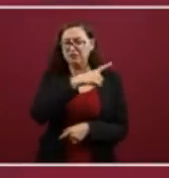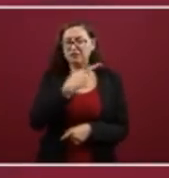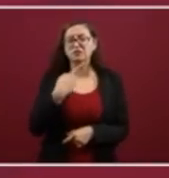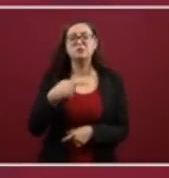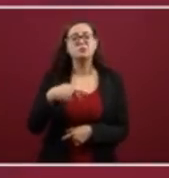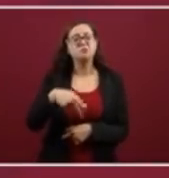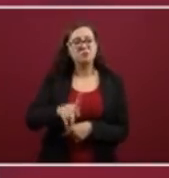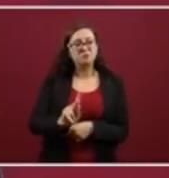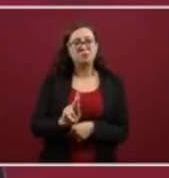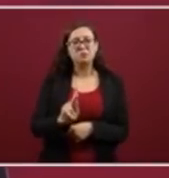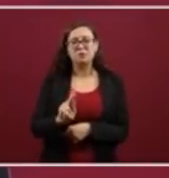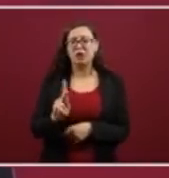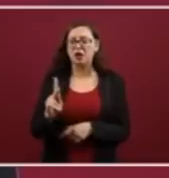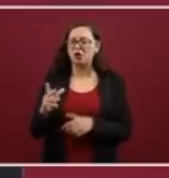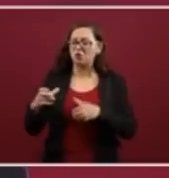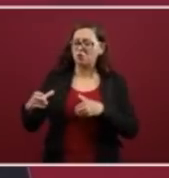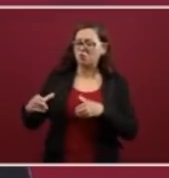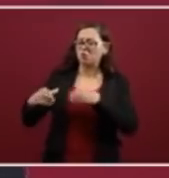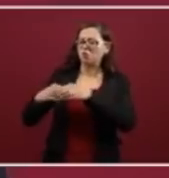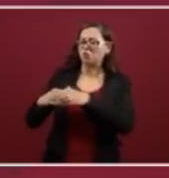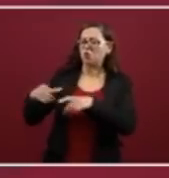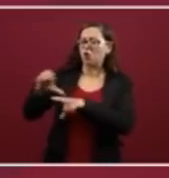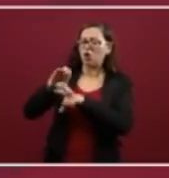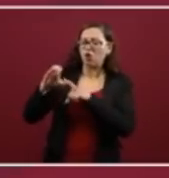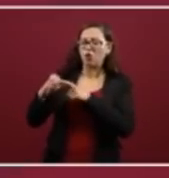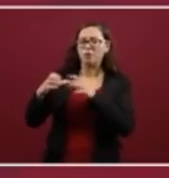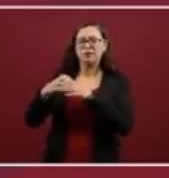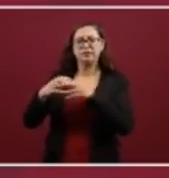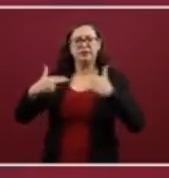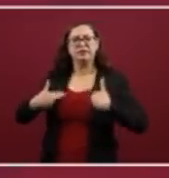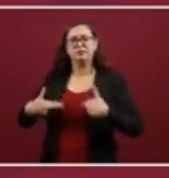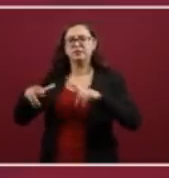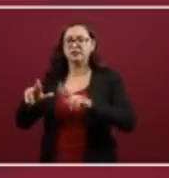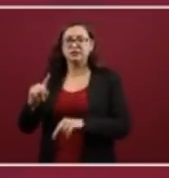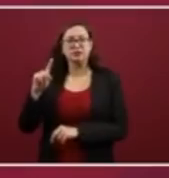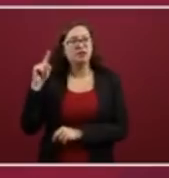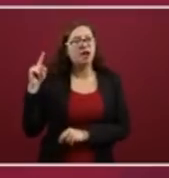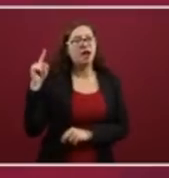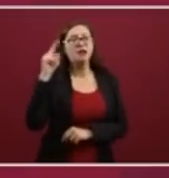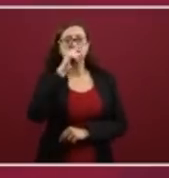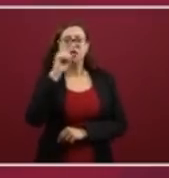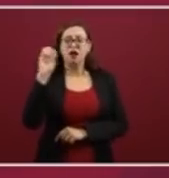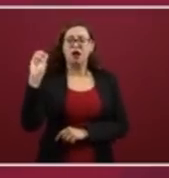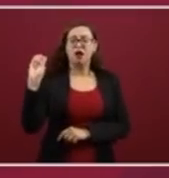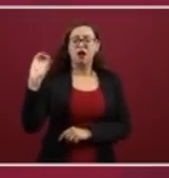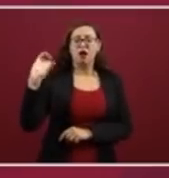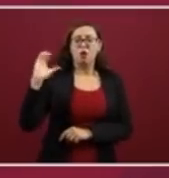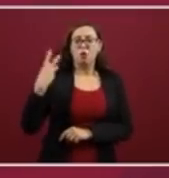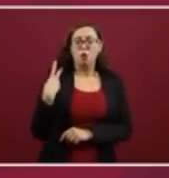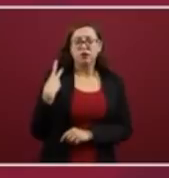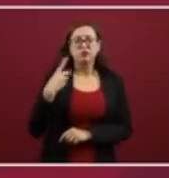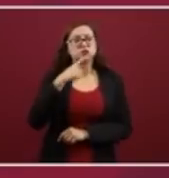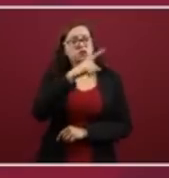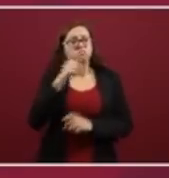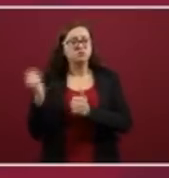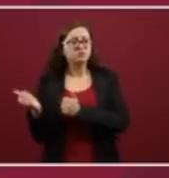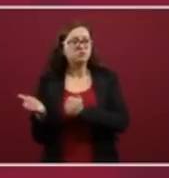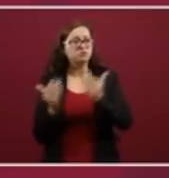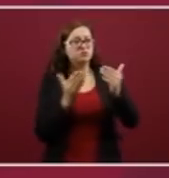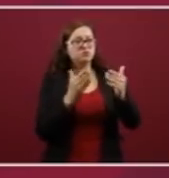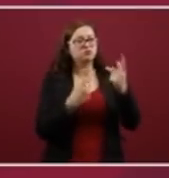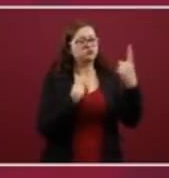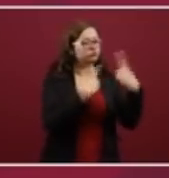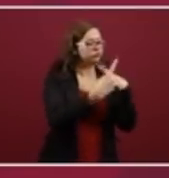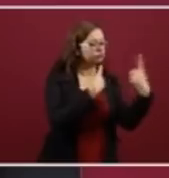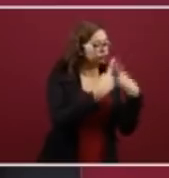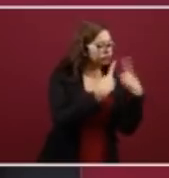gobierno norteamericano de imponer impuestos arancelarios a productos mexicanos que se venden en eeuu los resultados alcanzados por la